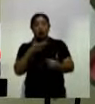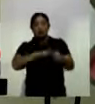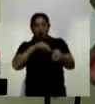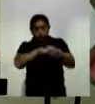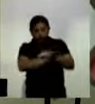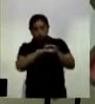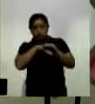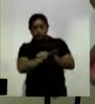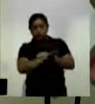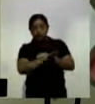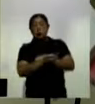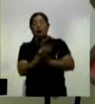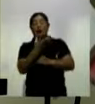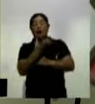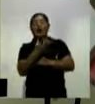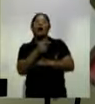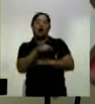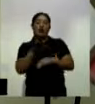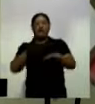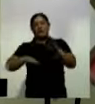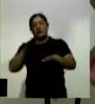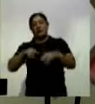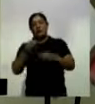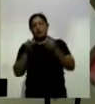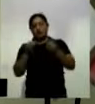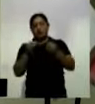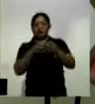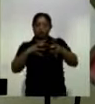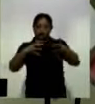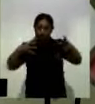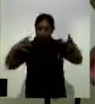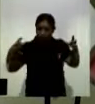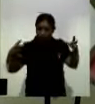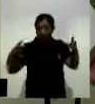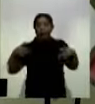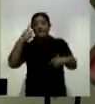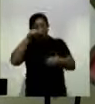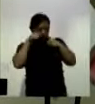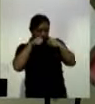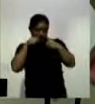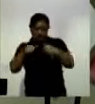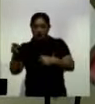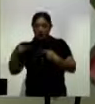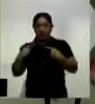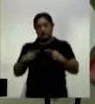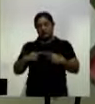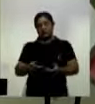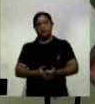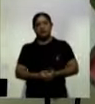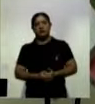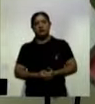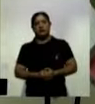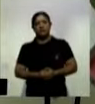van ampliando las áreas para atender este tipo de padecimientos.